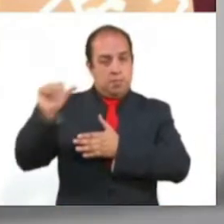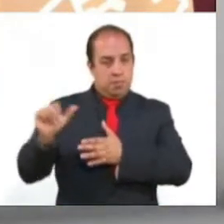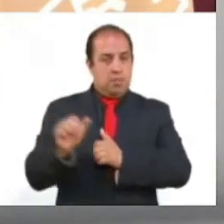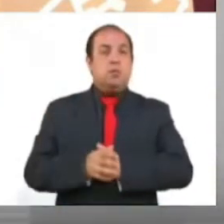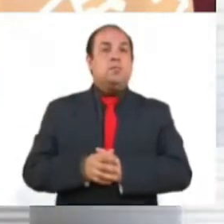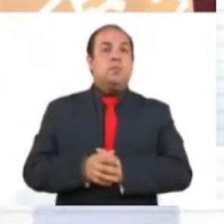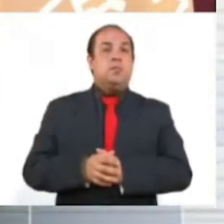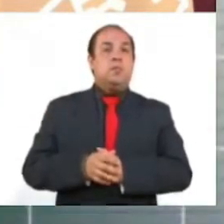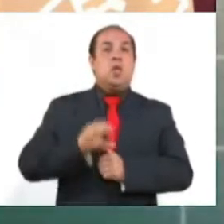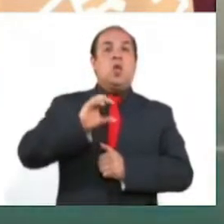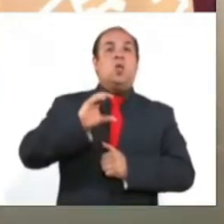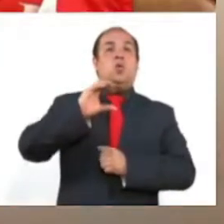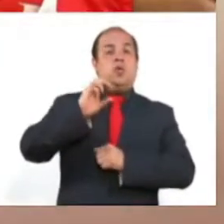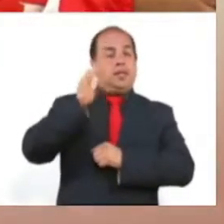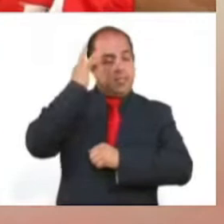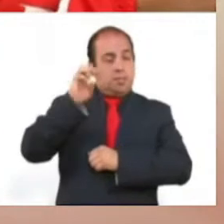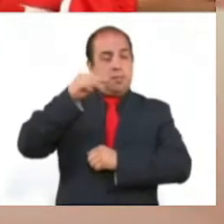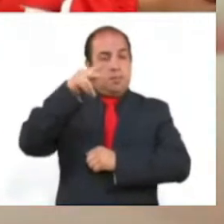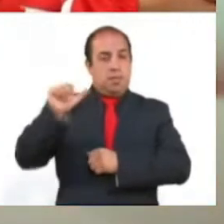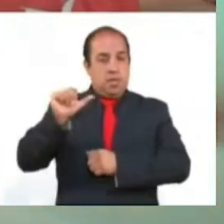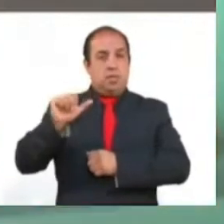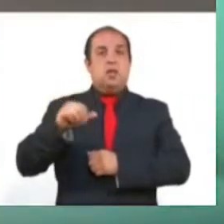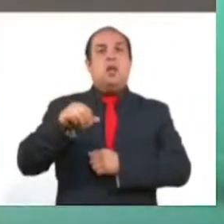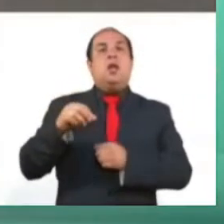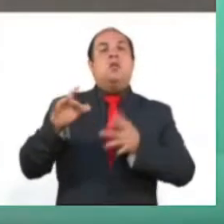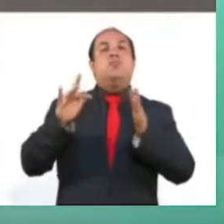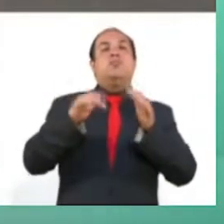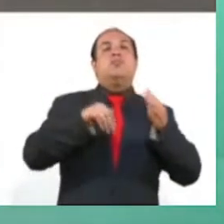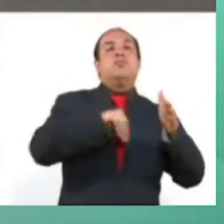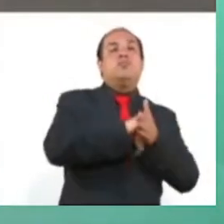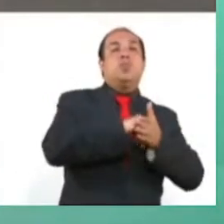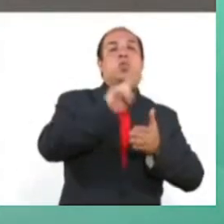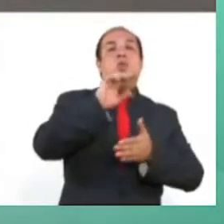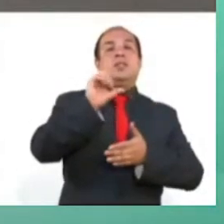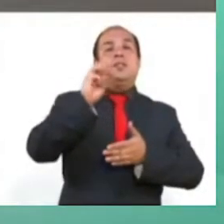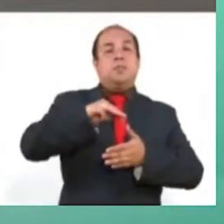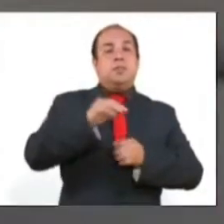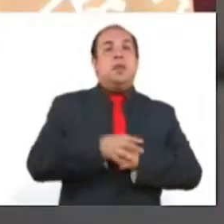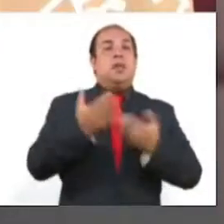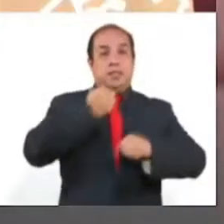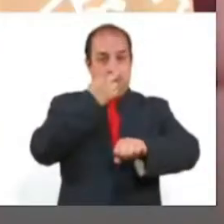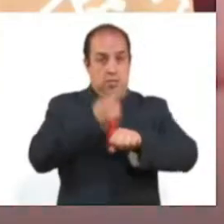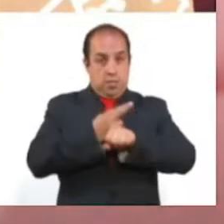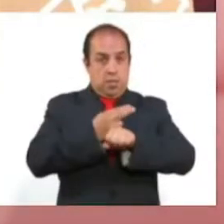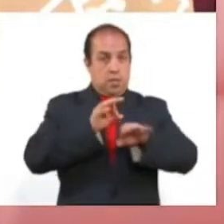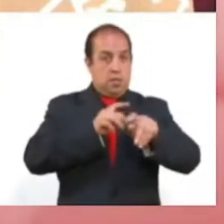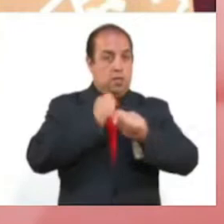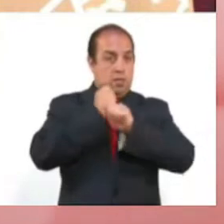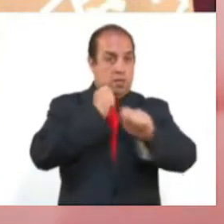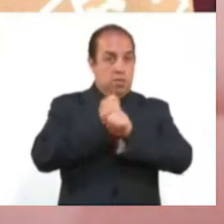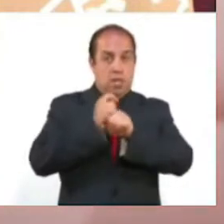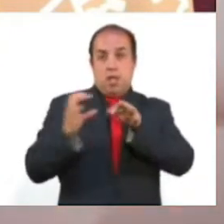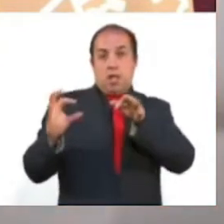a la uacm la va a hacer la secretaría de comunicación y transportes para que se conecte con lo que nosotros ya construimos